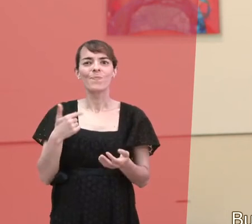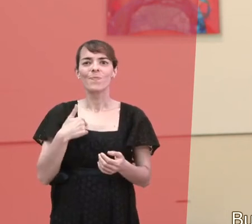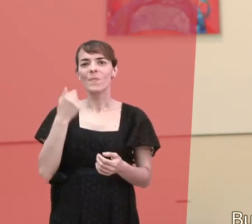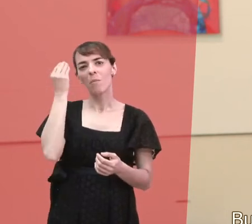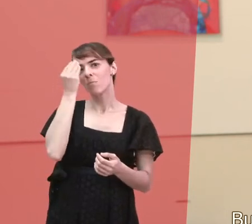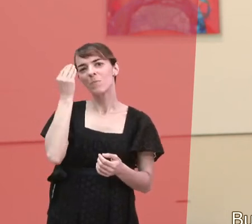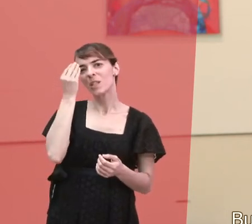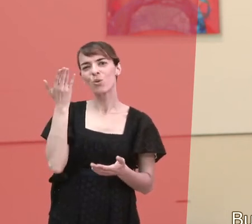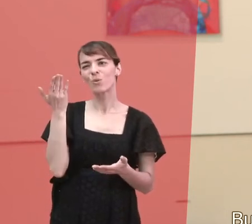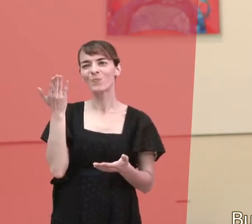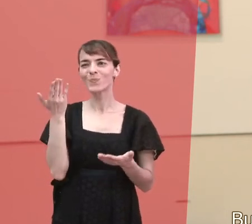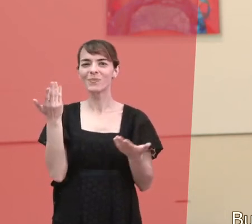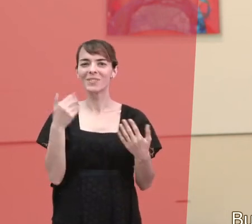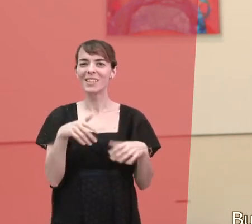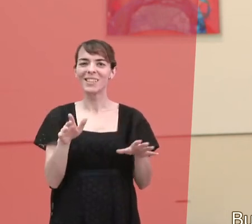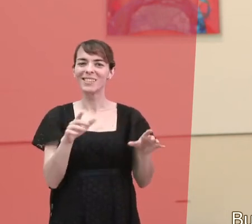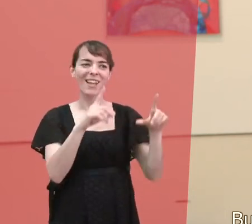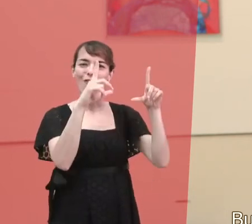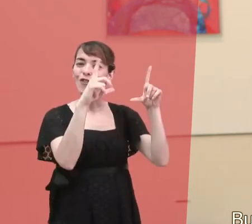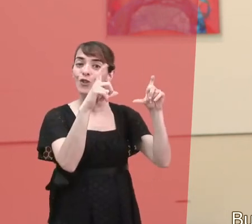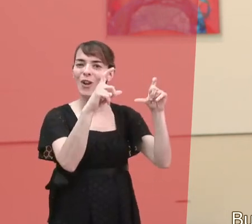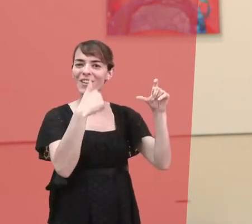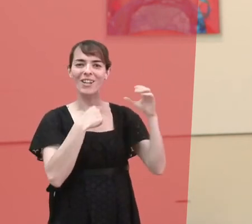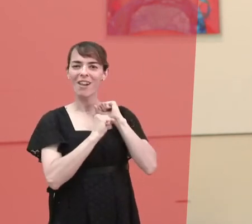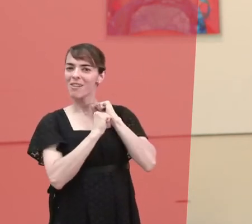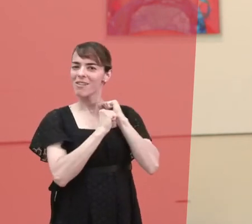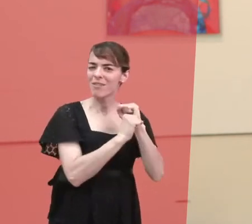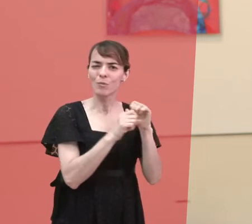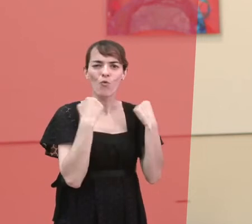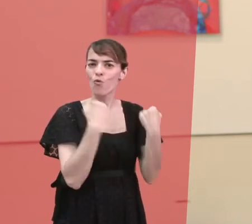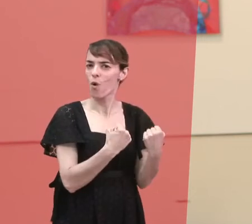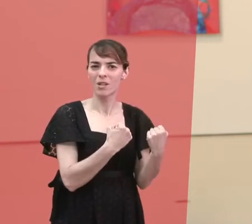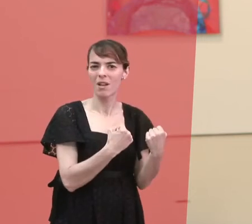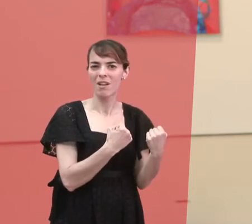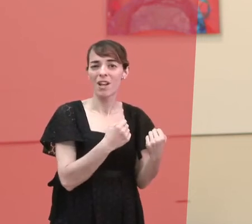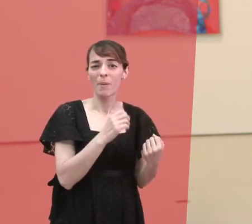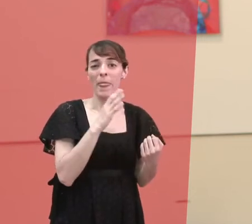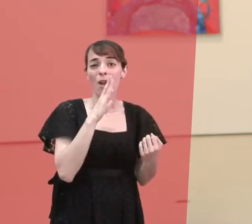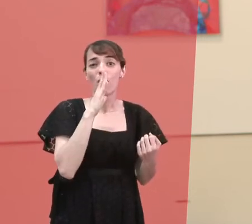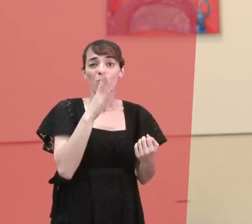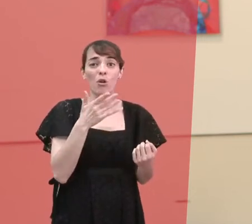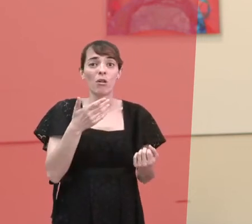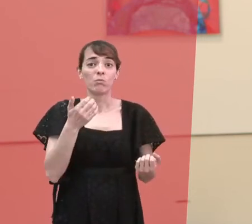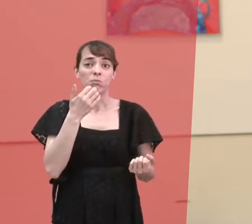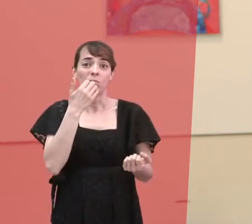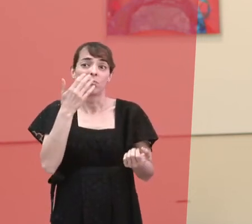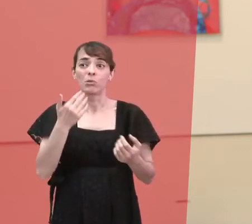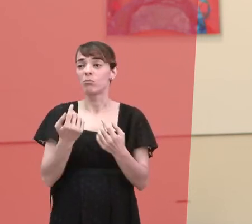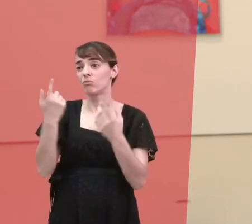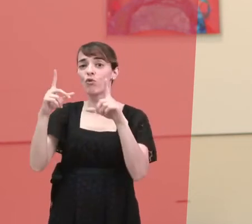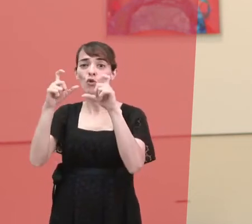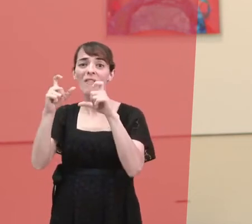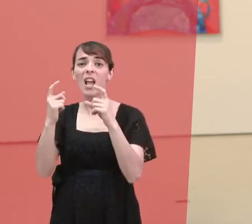que era tanto el tirón que tenía para mí la fotografía, porque podía hacer una fotografía